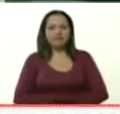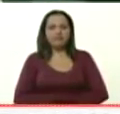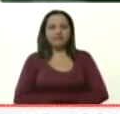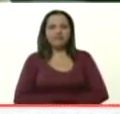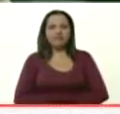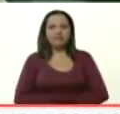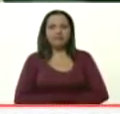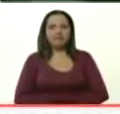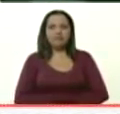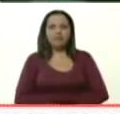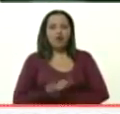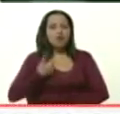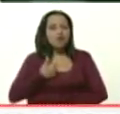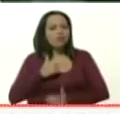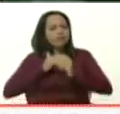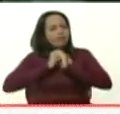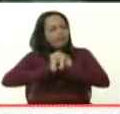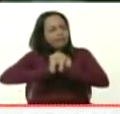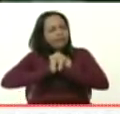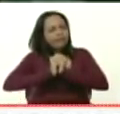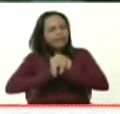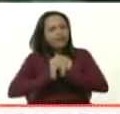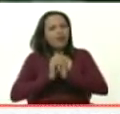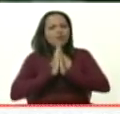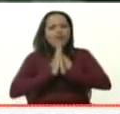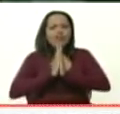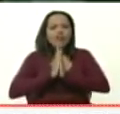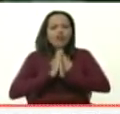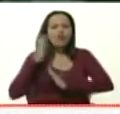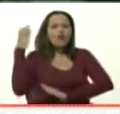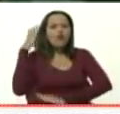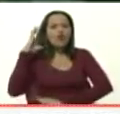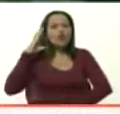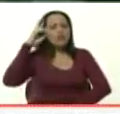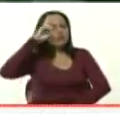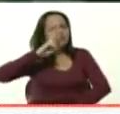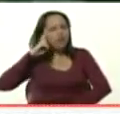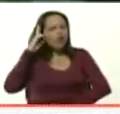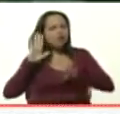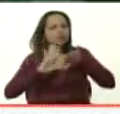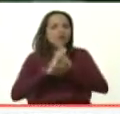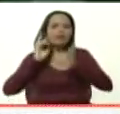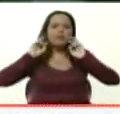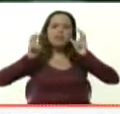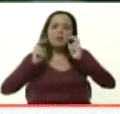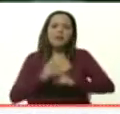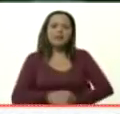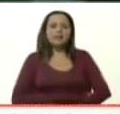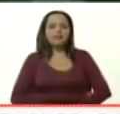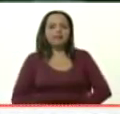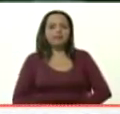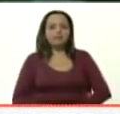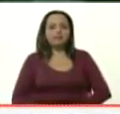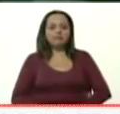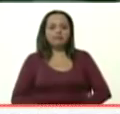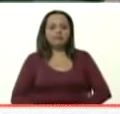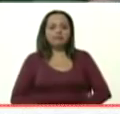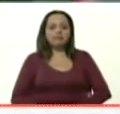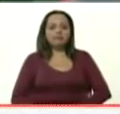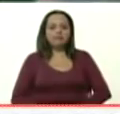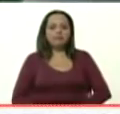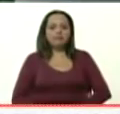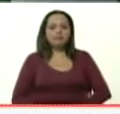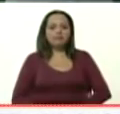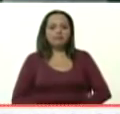Yo imploro a Colombia que reflexione sobre todos estos temas a propósito de